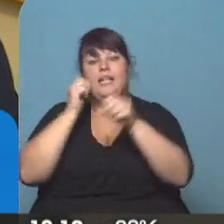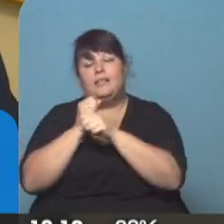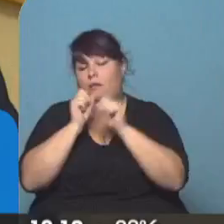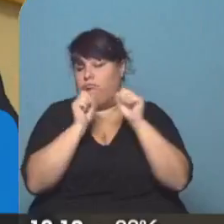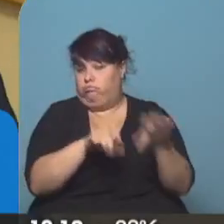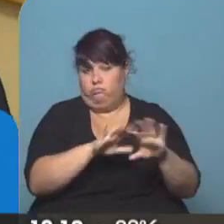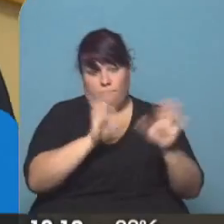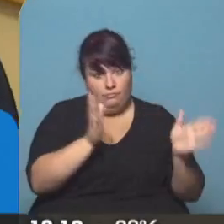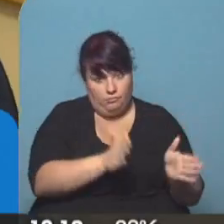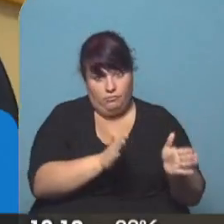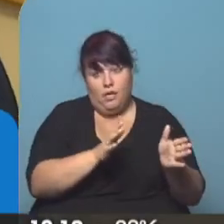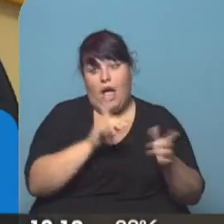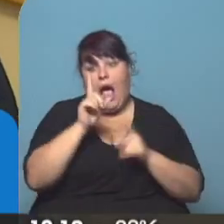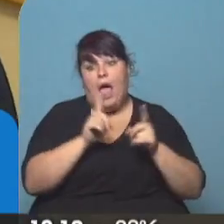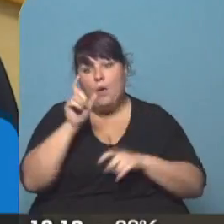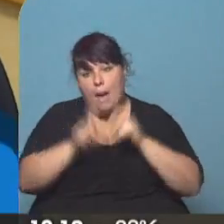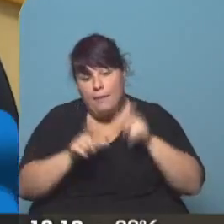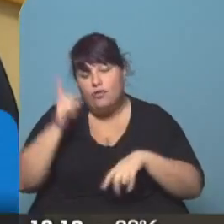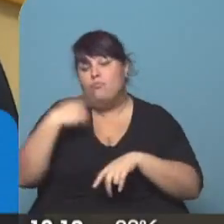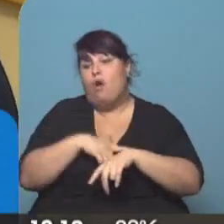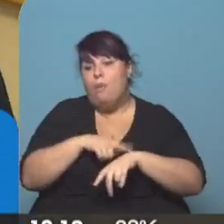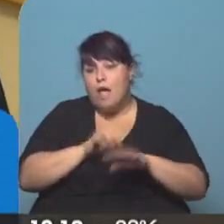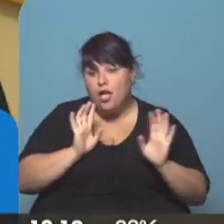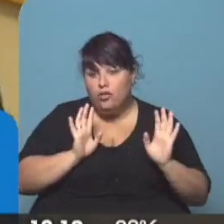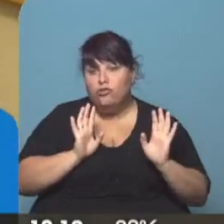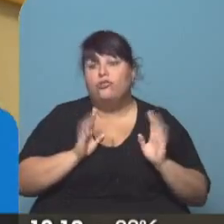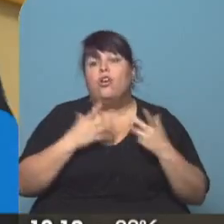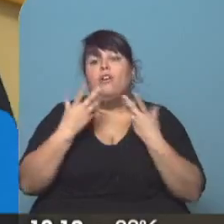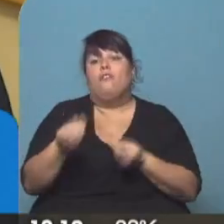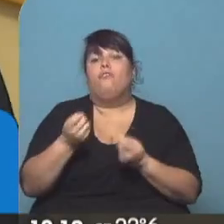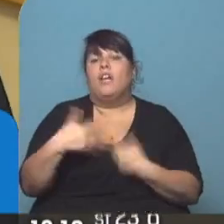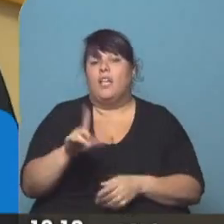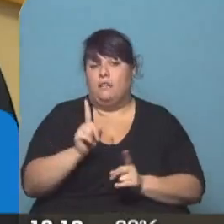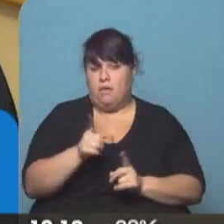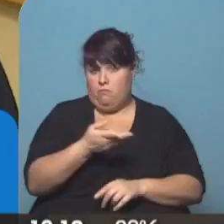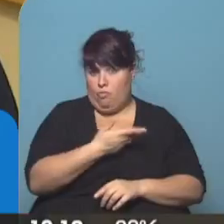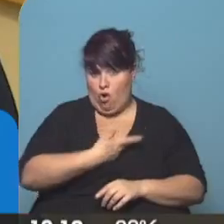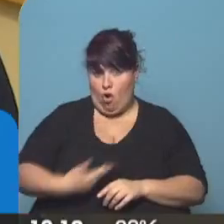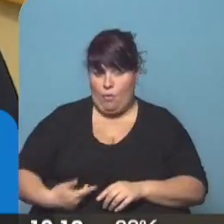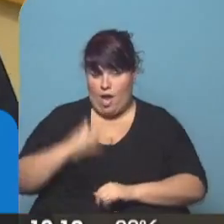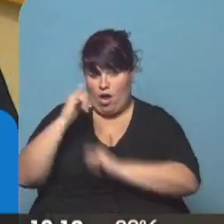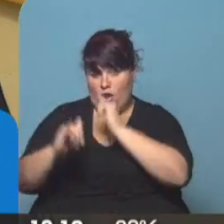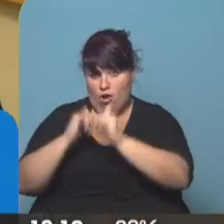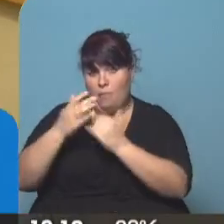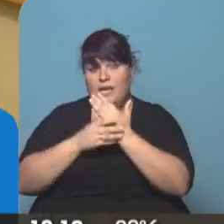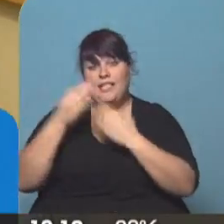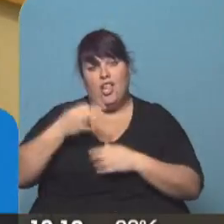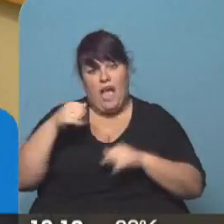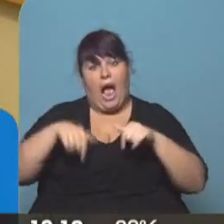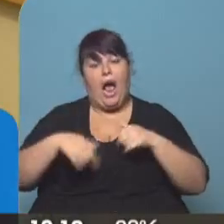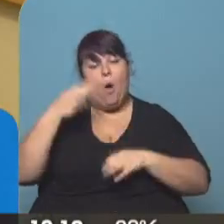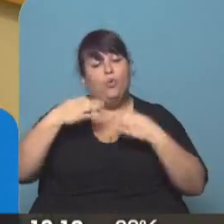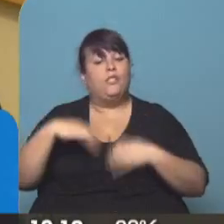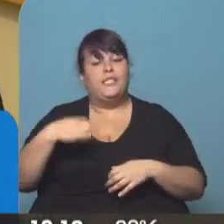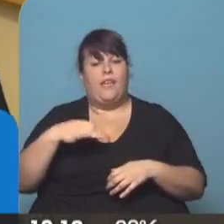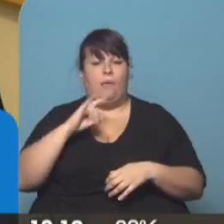acciones de algunos hombres en algún momento, fueron aportados justamente por el gobierno, por el Ministerio de Seguridad, y ahora la justicia tiene